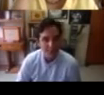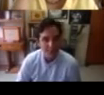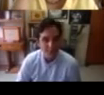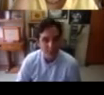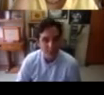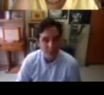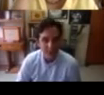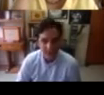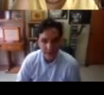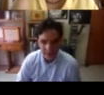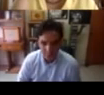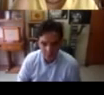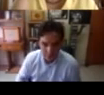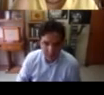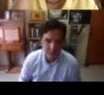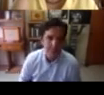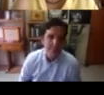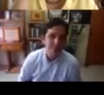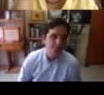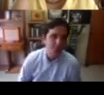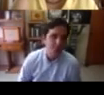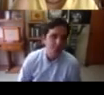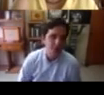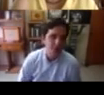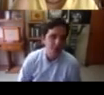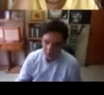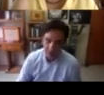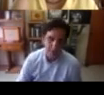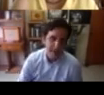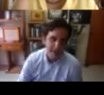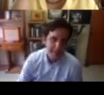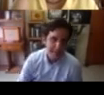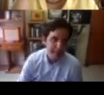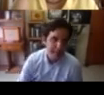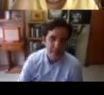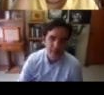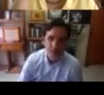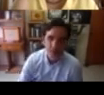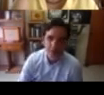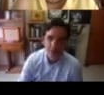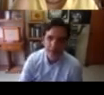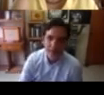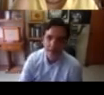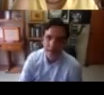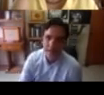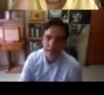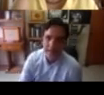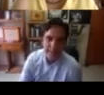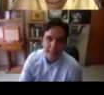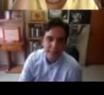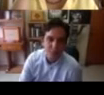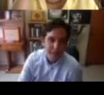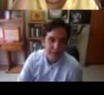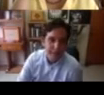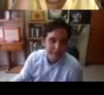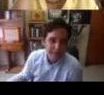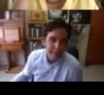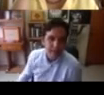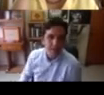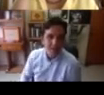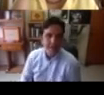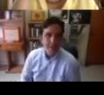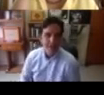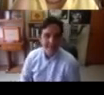son depositarios, que son parte de quienes resguardan estas